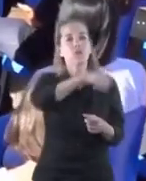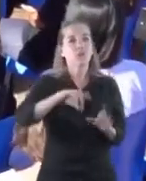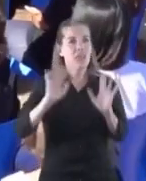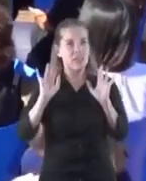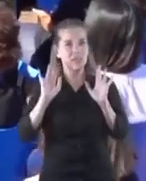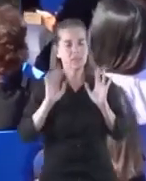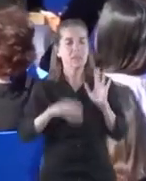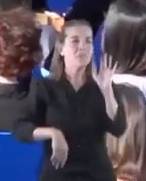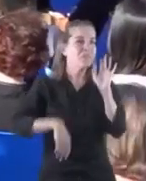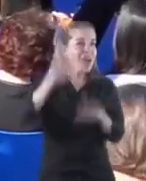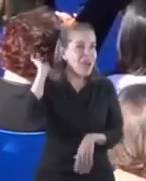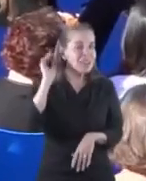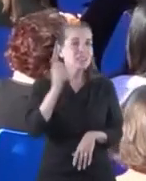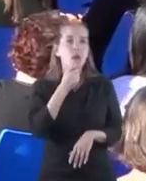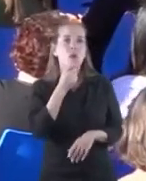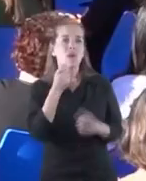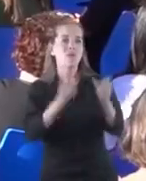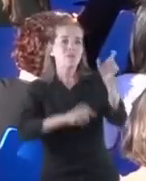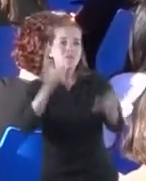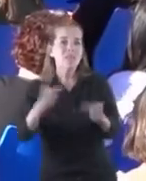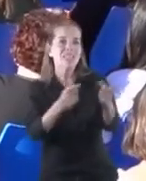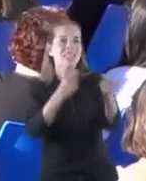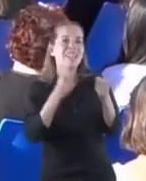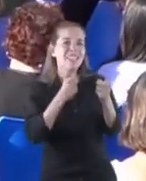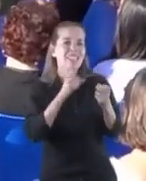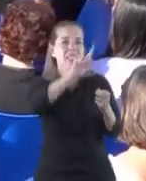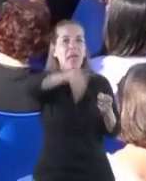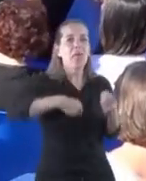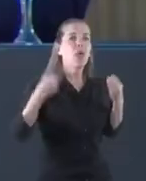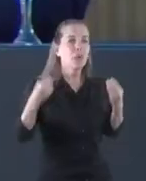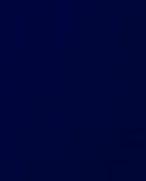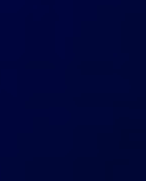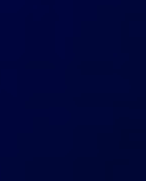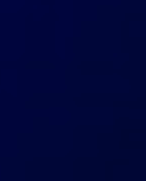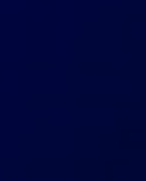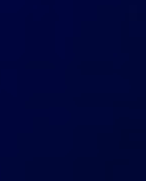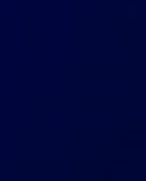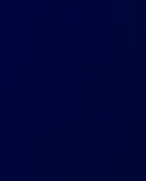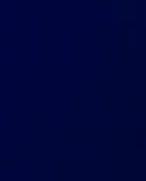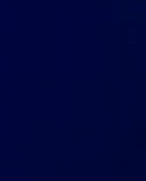cuando la necesidad surge de los sectores más desprotegidos.